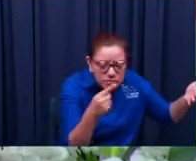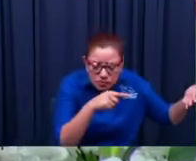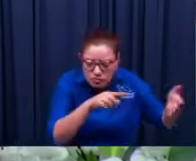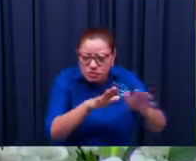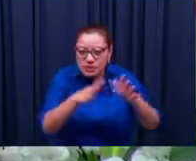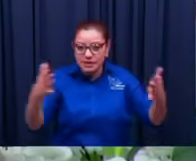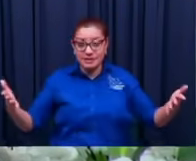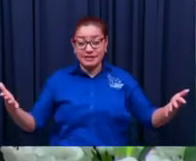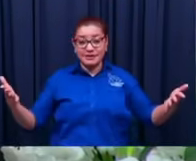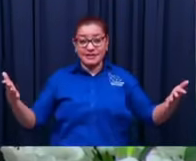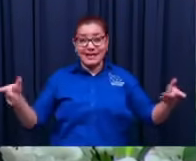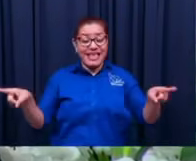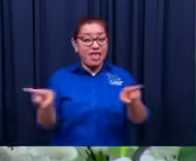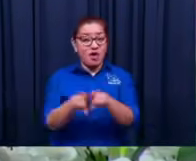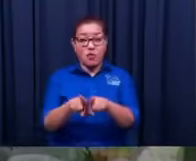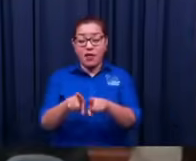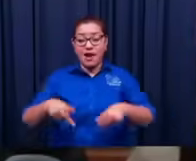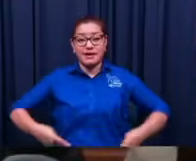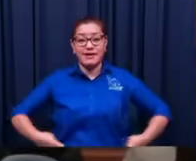Ahora en la vida,